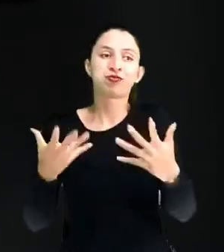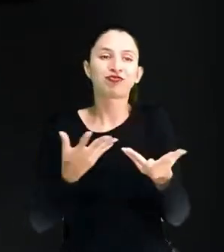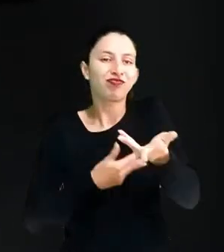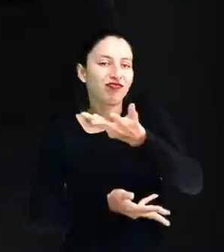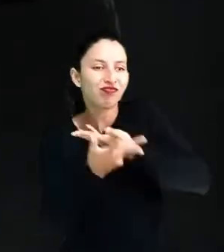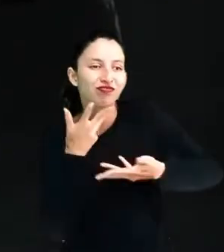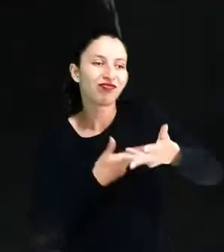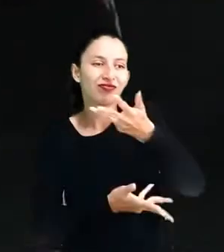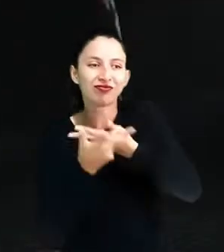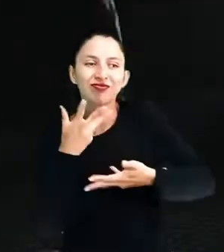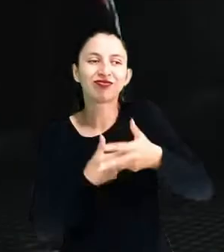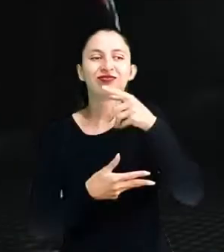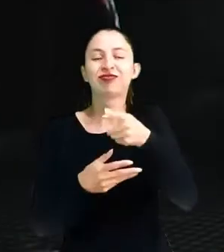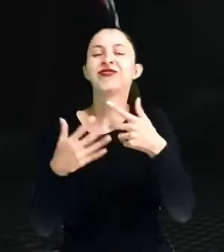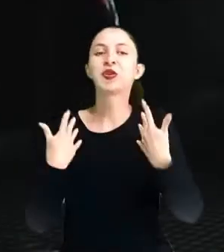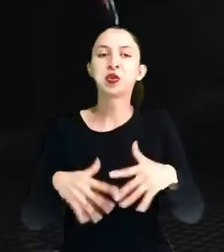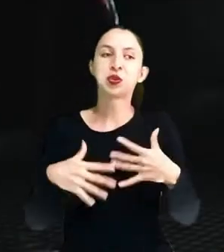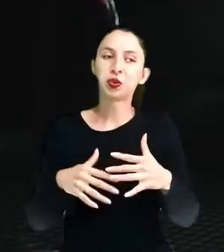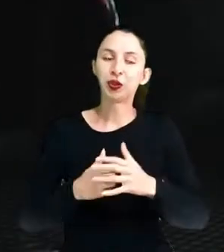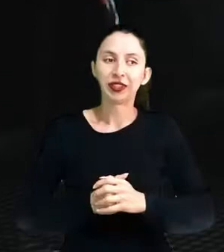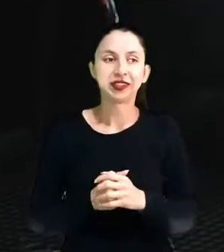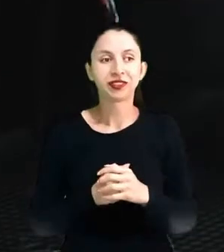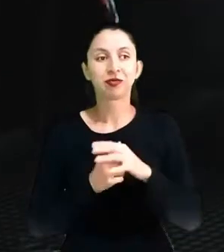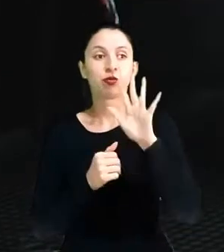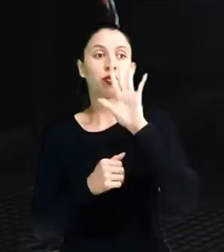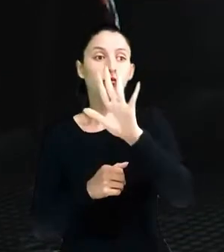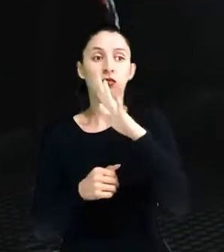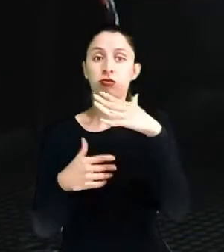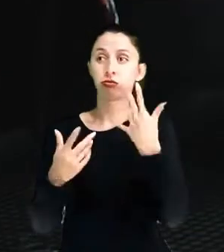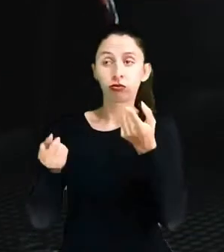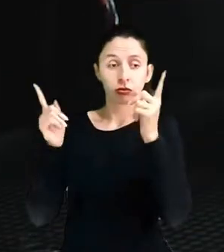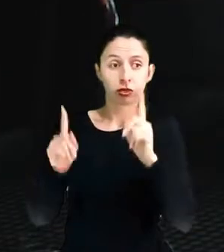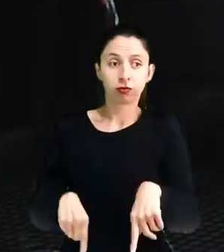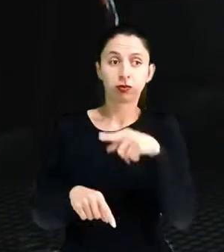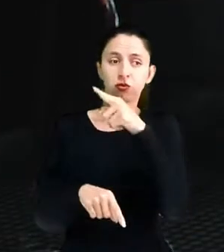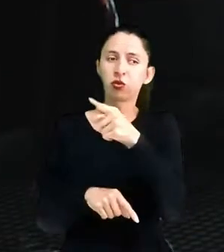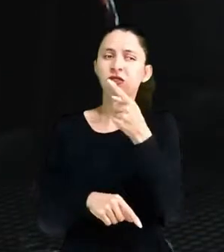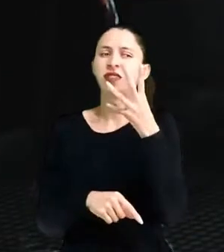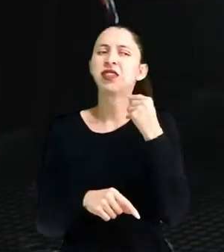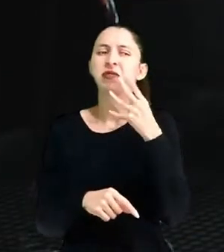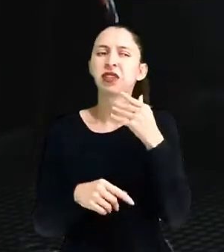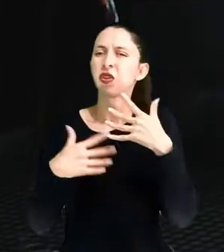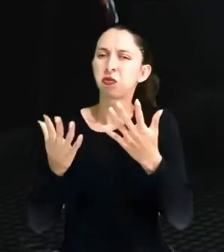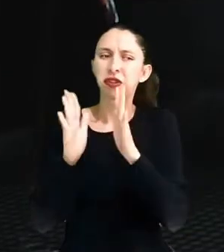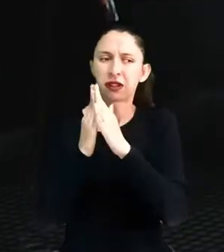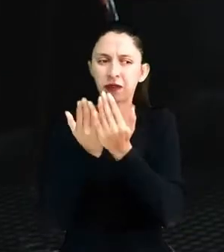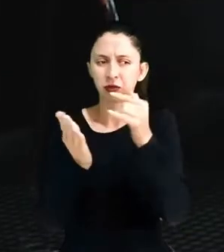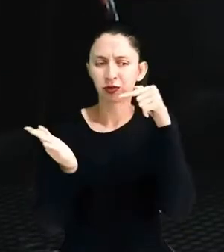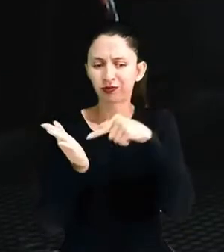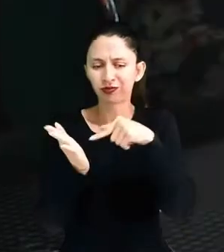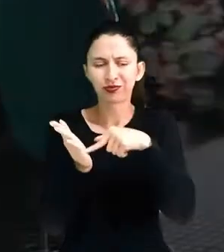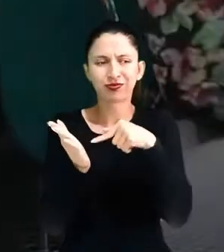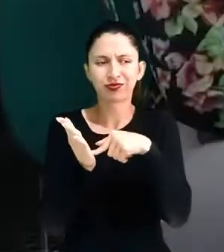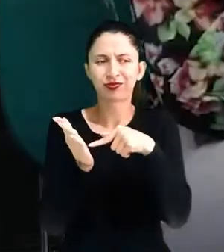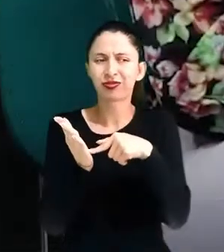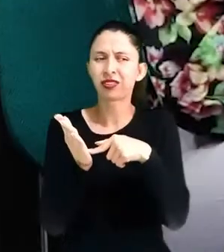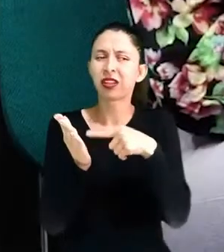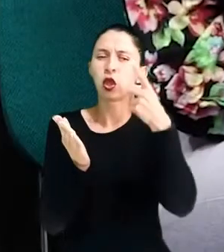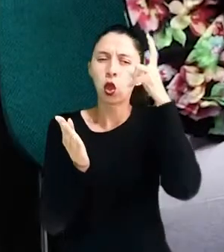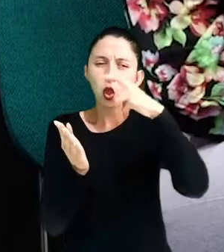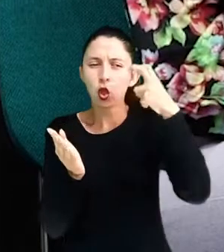ganancia infinita. Muy bien, profe, como usted lo ha dicho también, se consolidan aquí, en este tipo de libros, todo ese conocimiento y